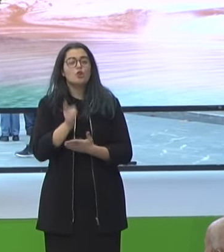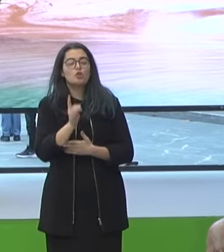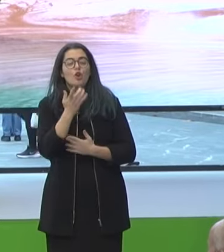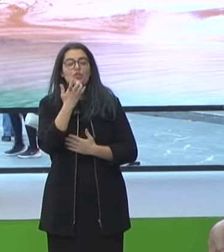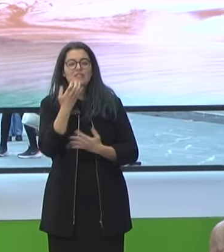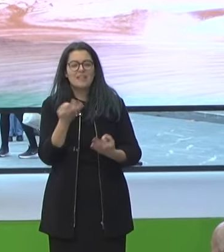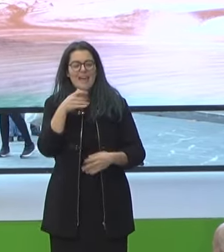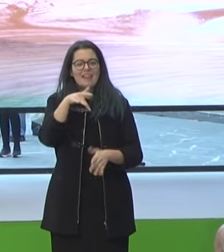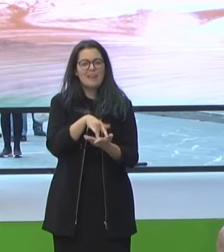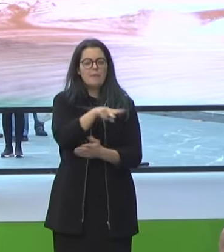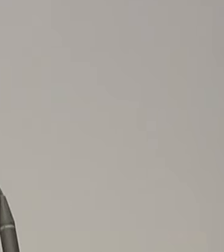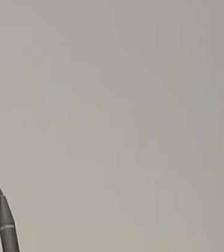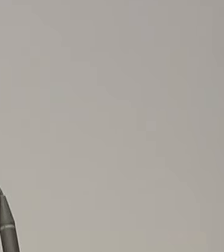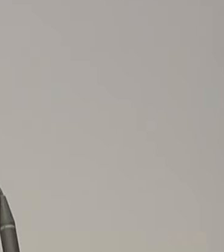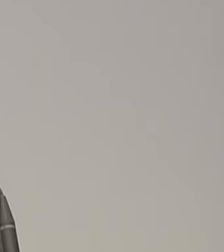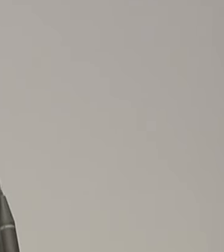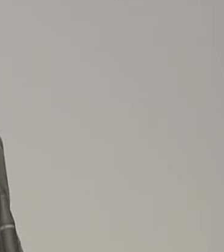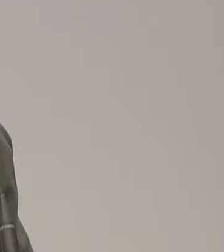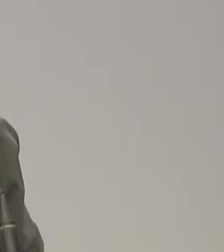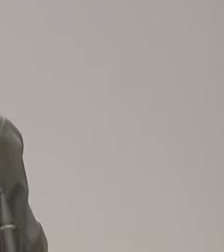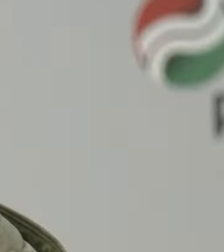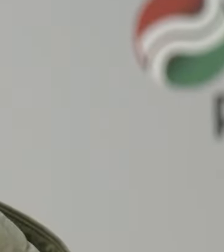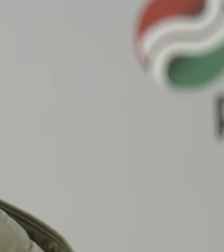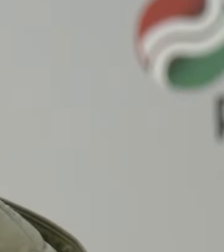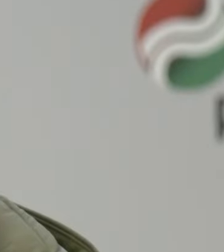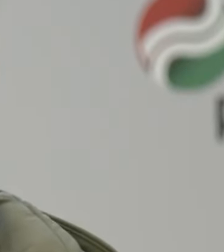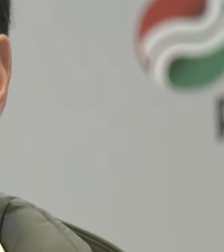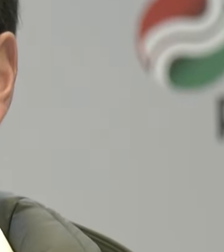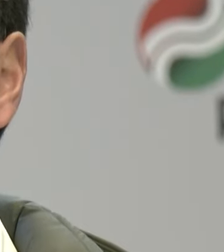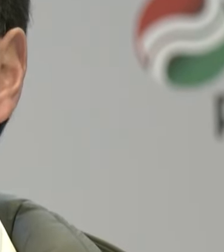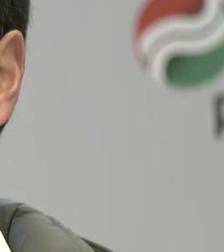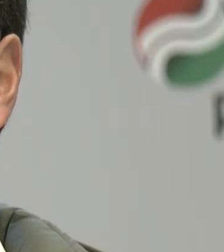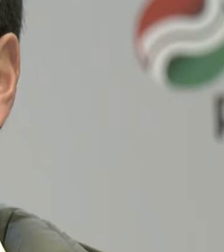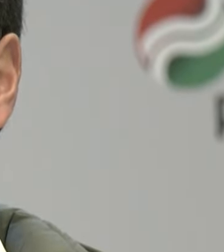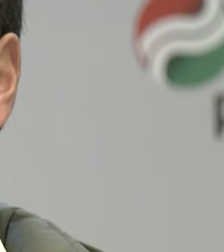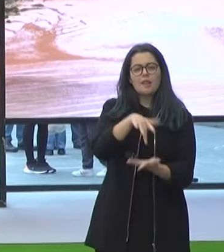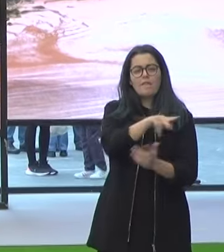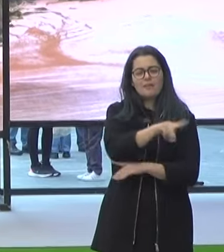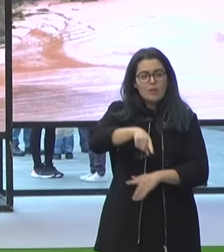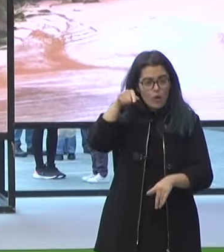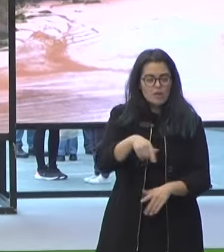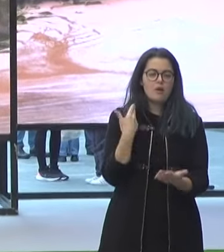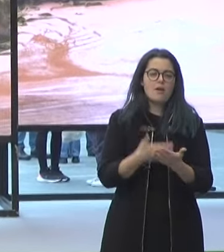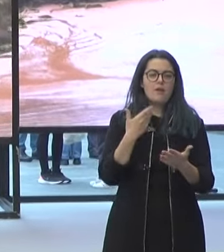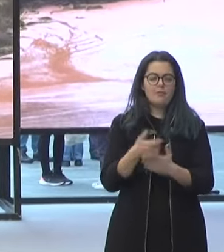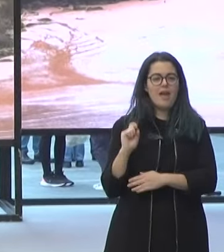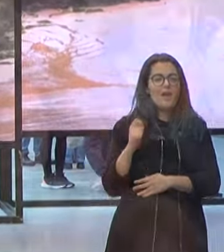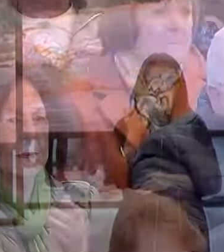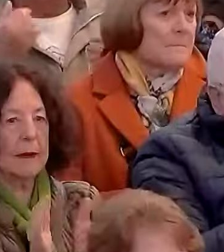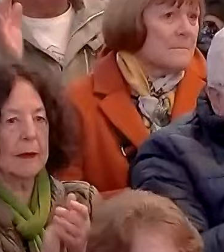bakarra da pilaren 2an booska emate booska Ema da berme bakarra kontuz